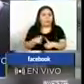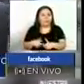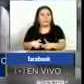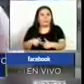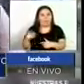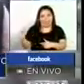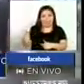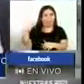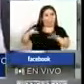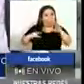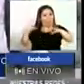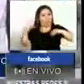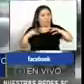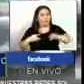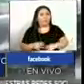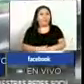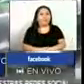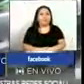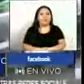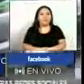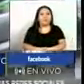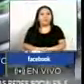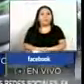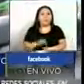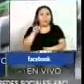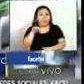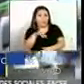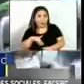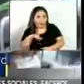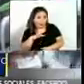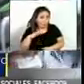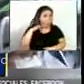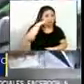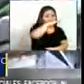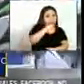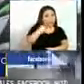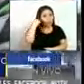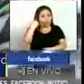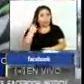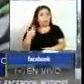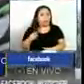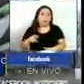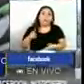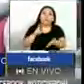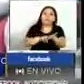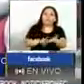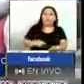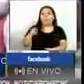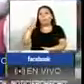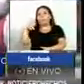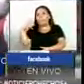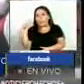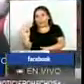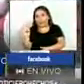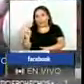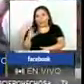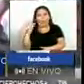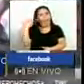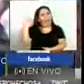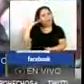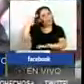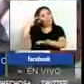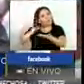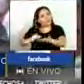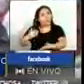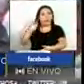foco de infección bastante fuerte el principal aeropuerto del país programó 20 vuelos para el miércoles una cifra bastante menor que los